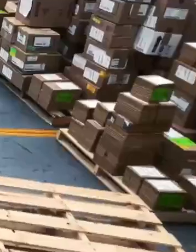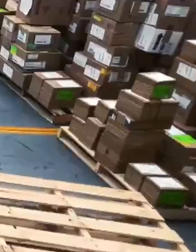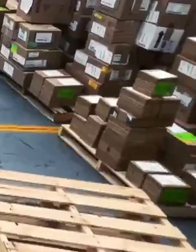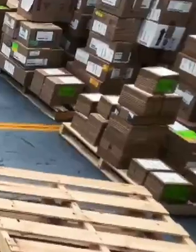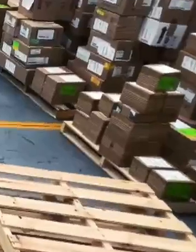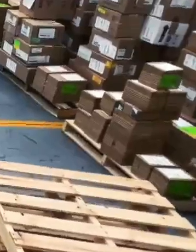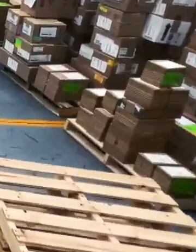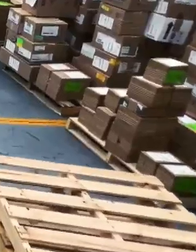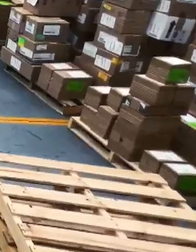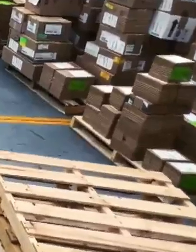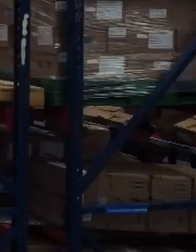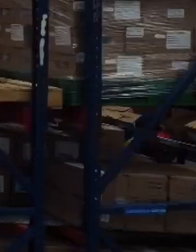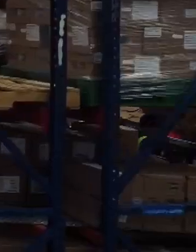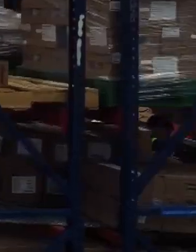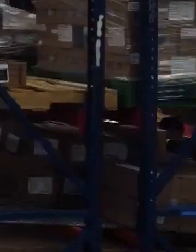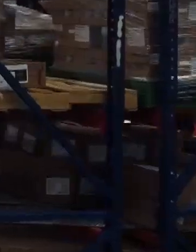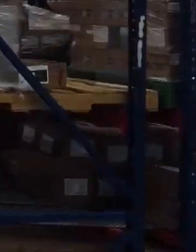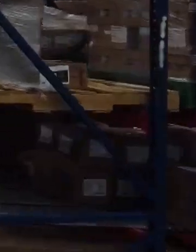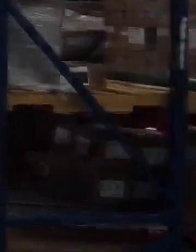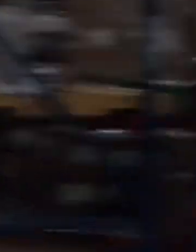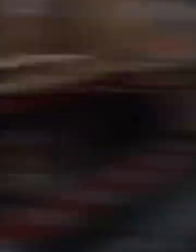la Megafarmacia del Bienestar.